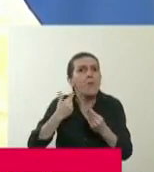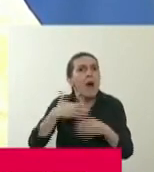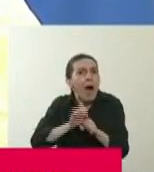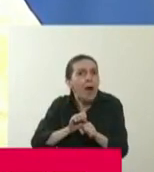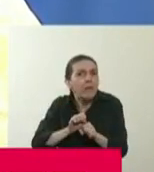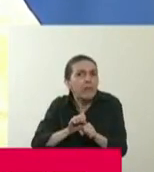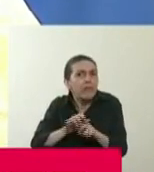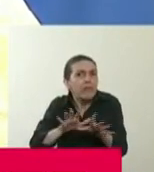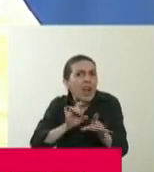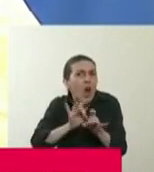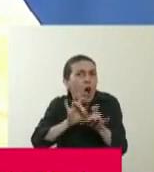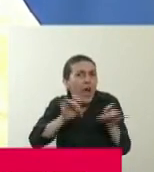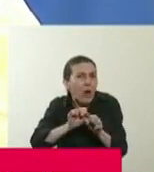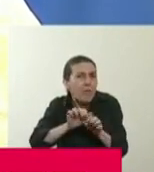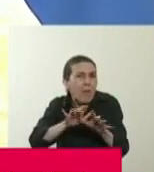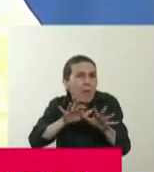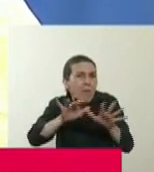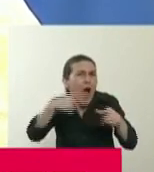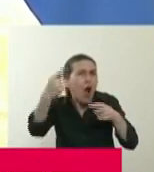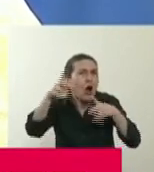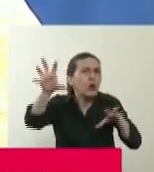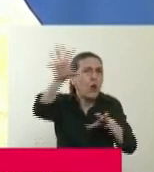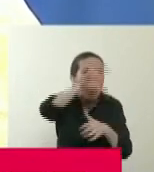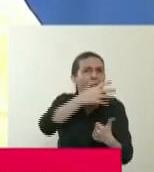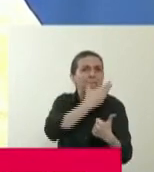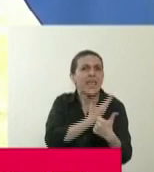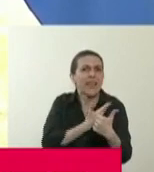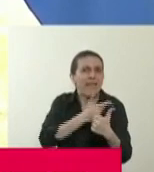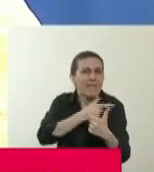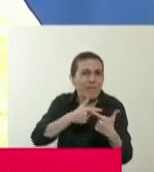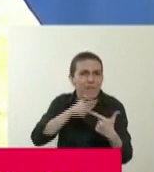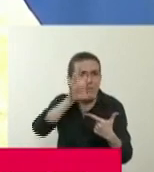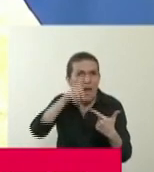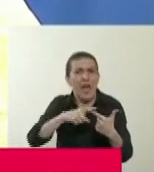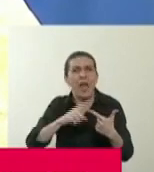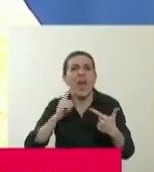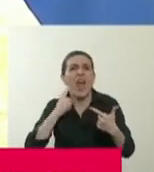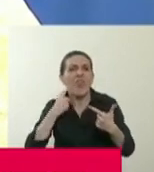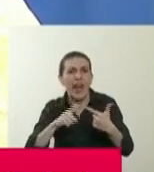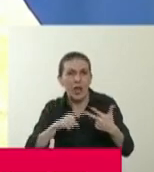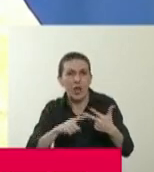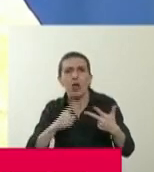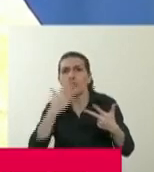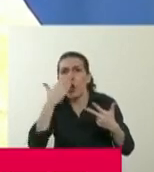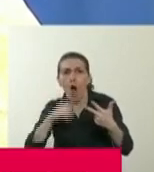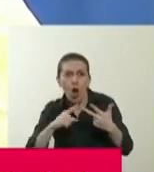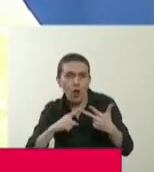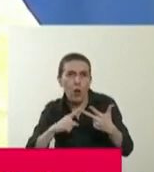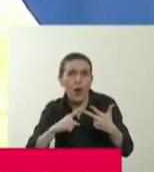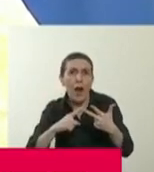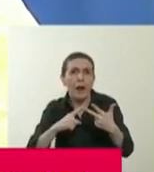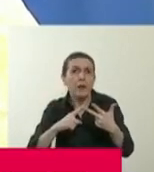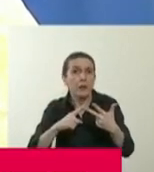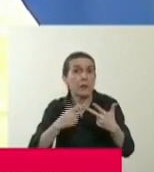lugares. Irradia al sur de Santa Fe, irradia a Entre Ríos, irradia a Córdoba.